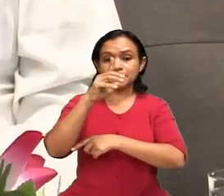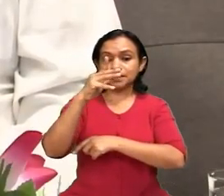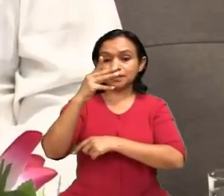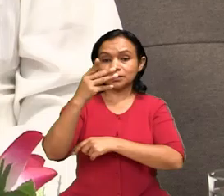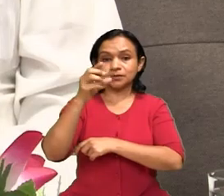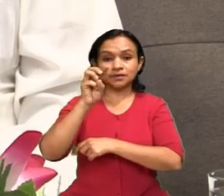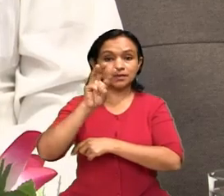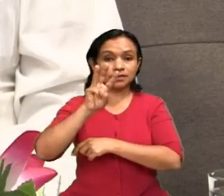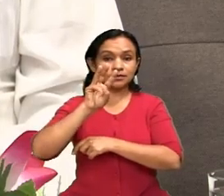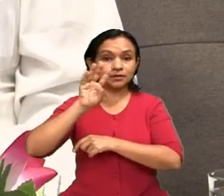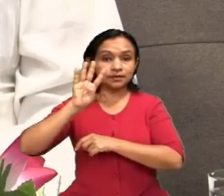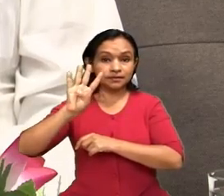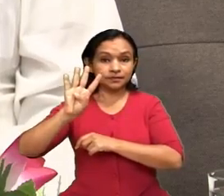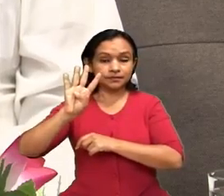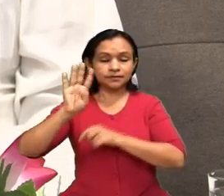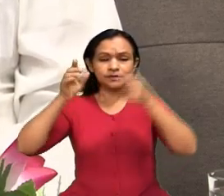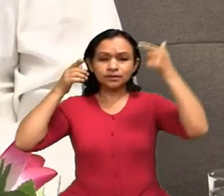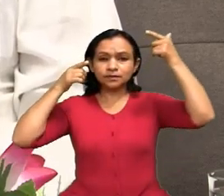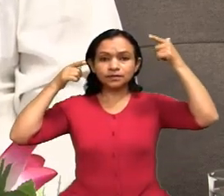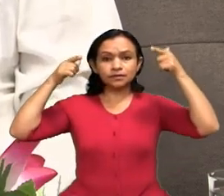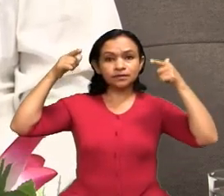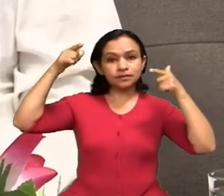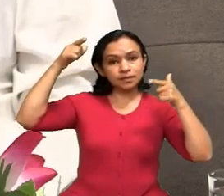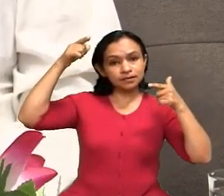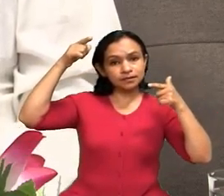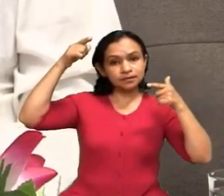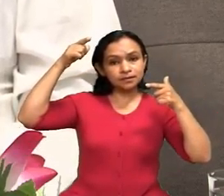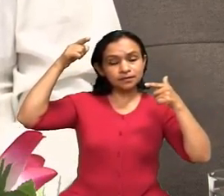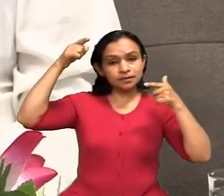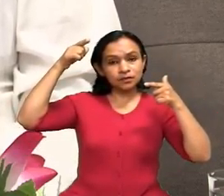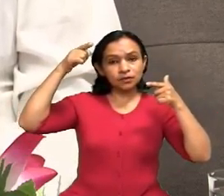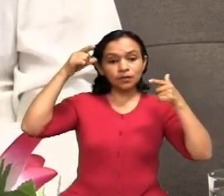1934, Sandino, viniendo de